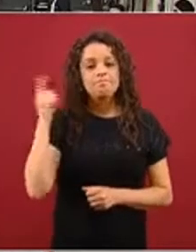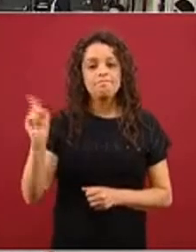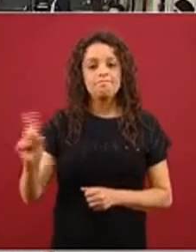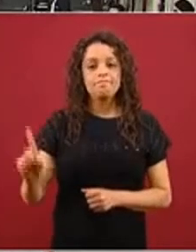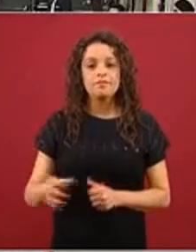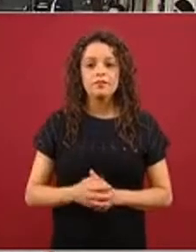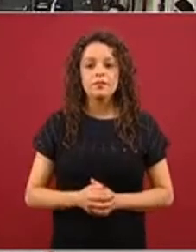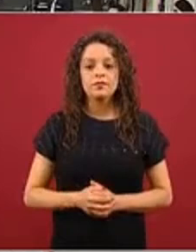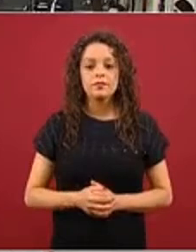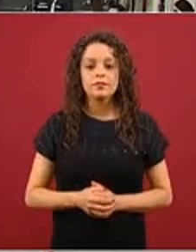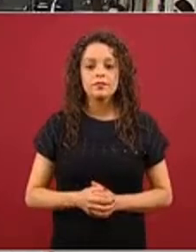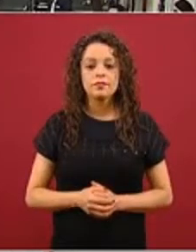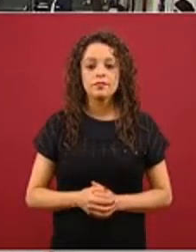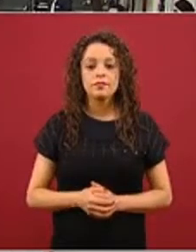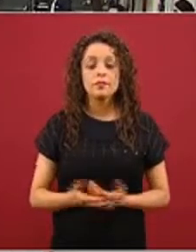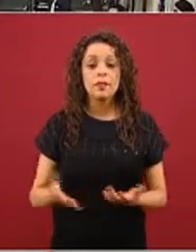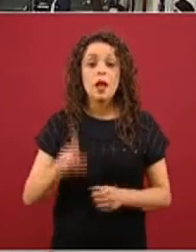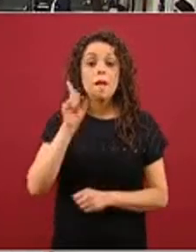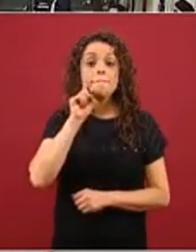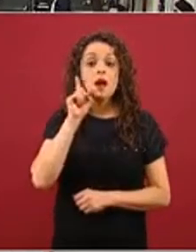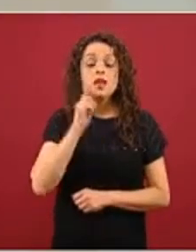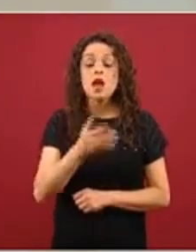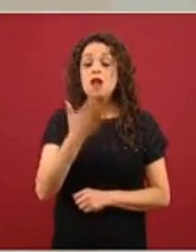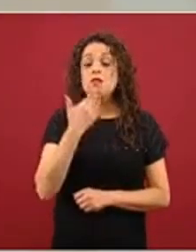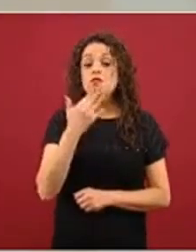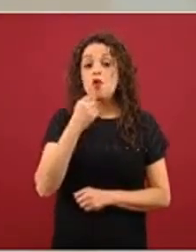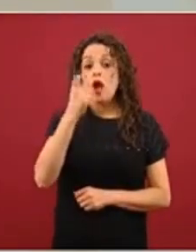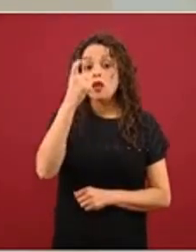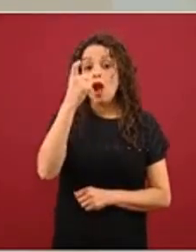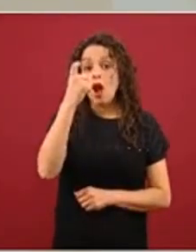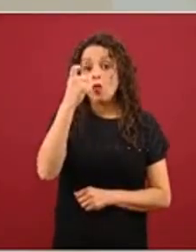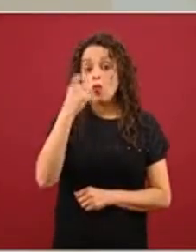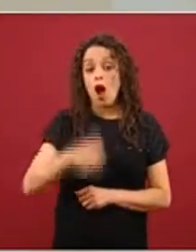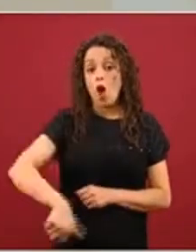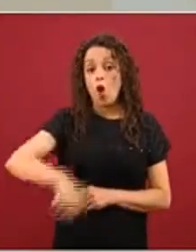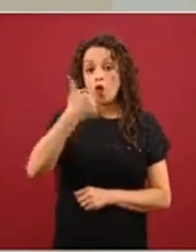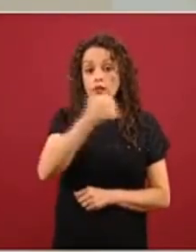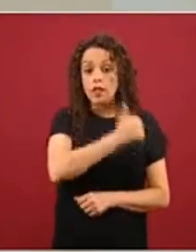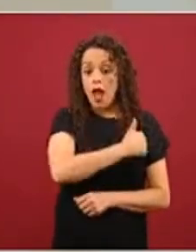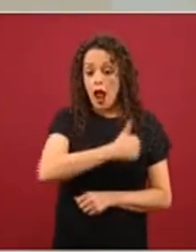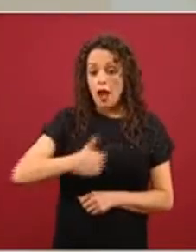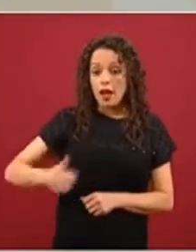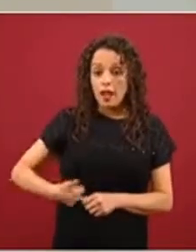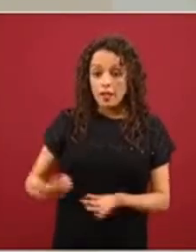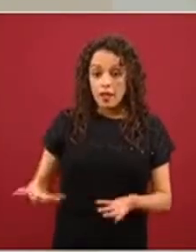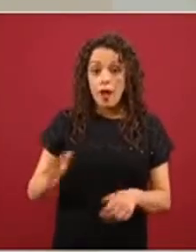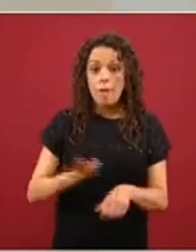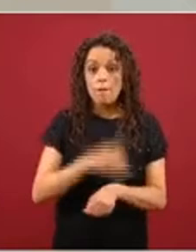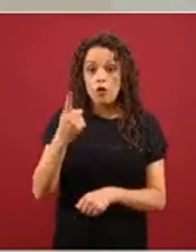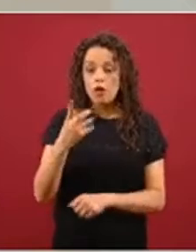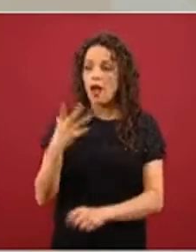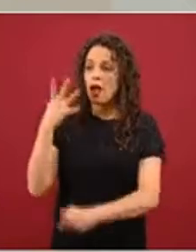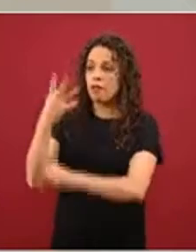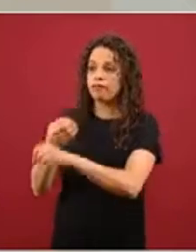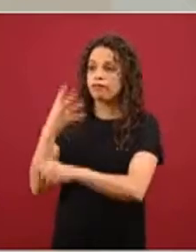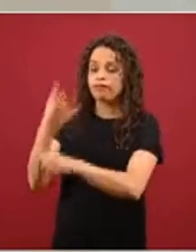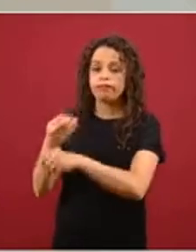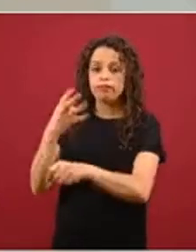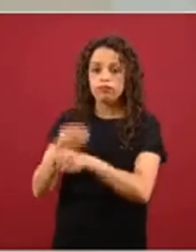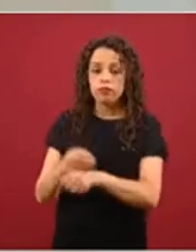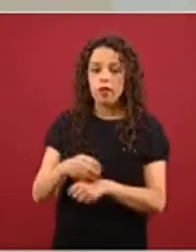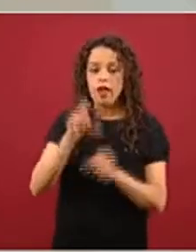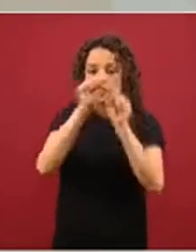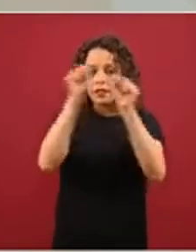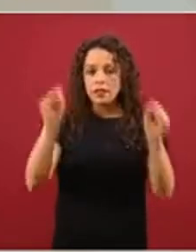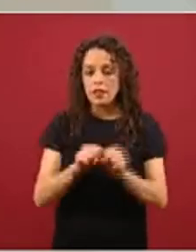Mañana no hay agua en 11 alcaldías de la Ciudad de México. Esto es por un proceso de mantenimiento mayor en el sistema